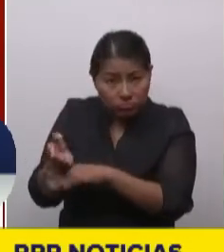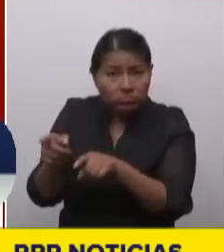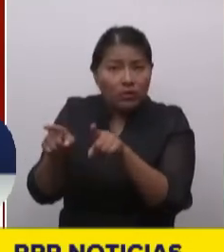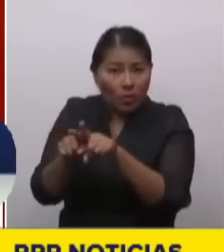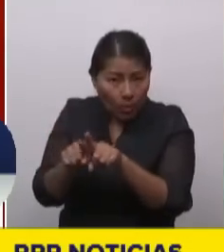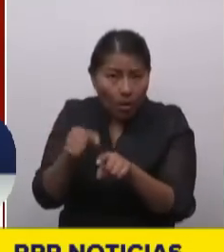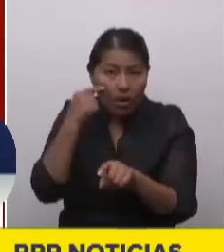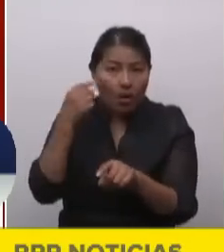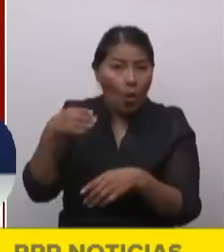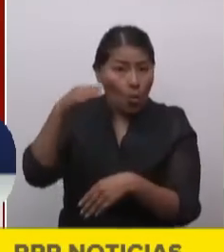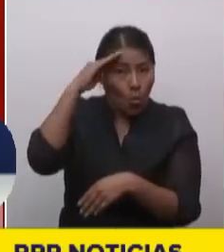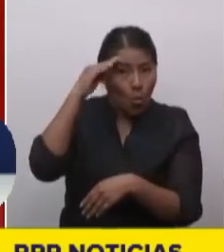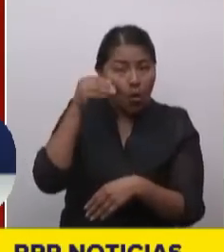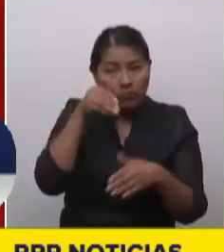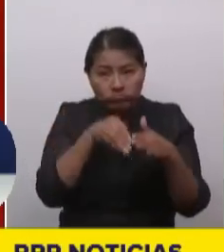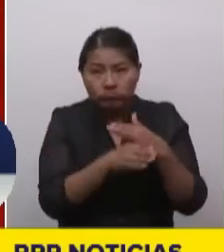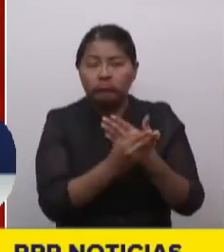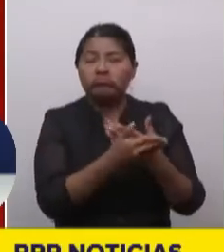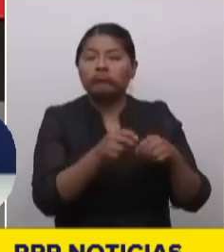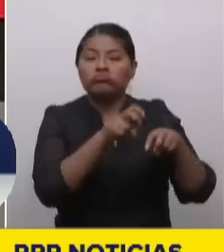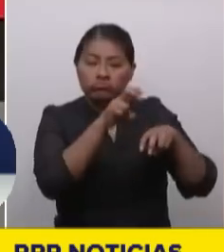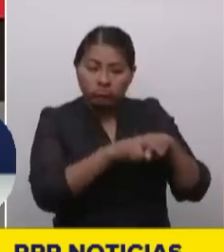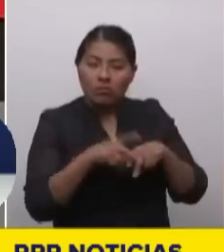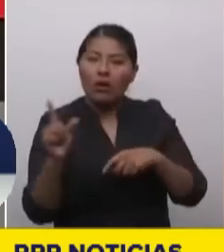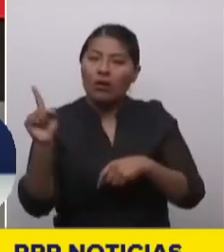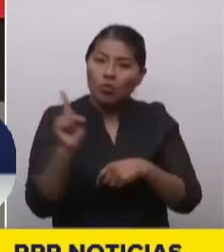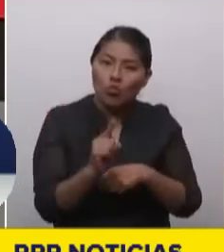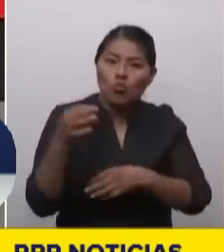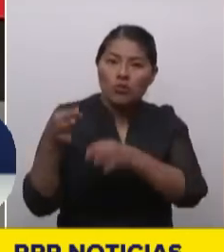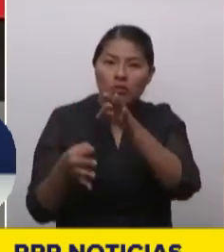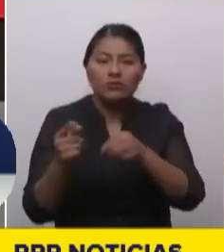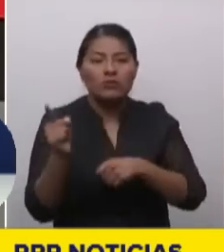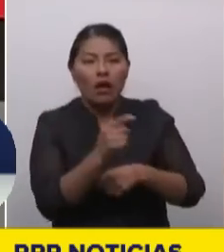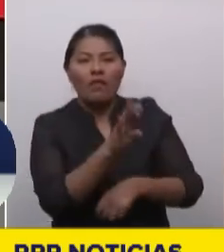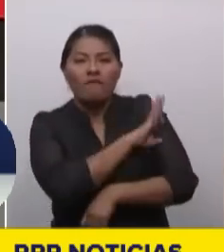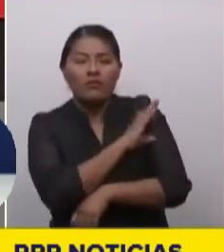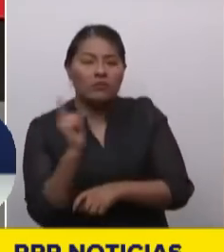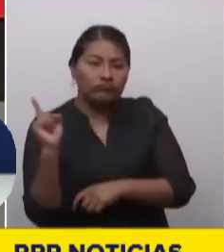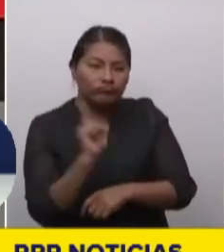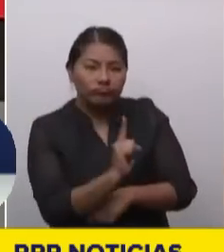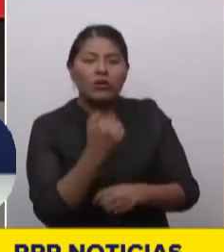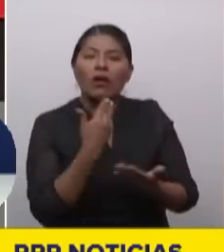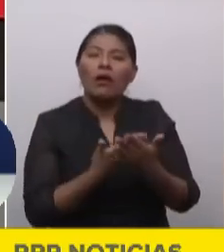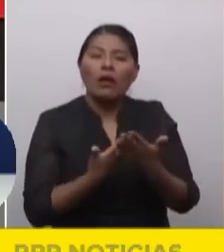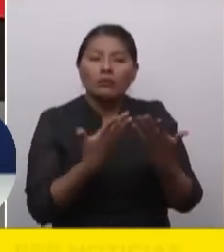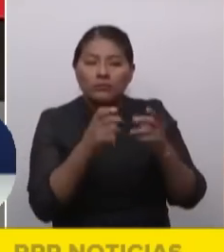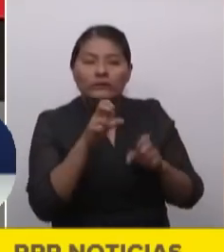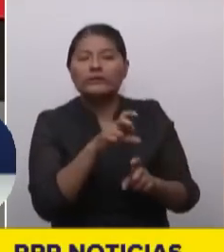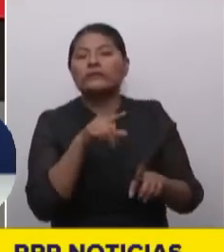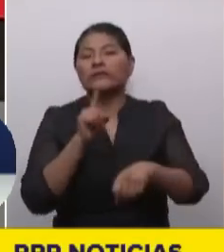llamo comisaría mayor, donde está el Poder Judicial, Fiscalía, para que choro, digamos, atrapado.